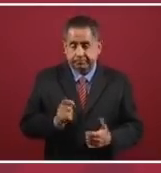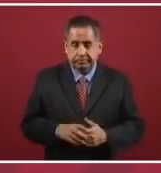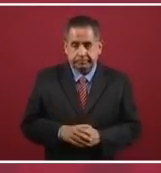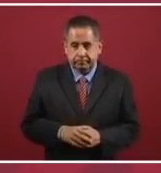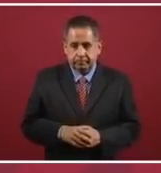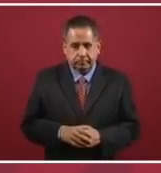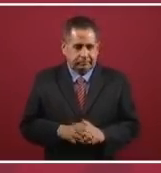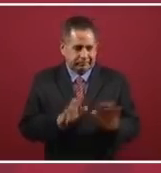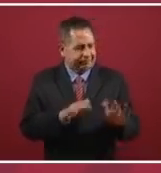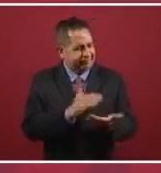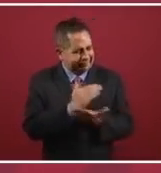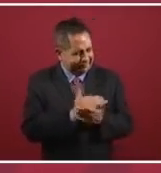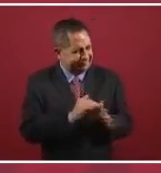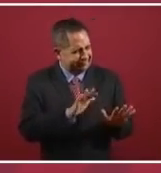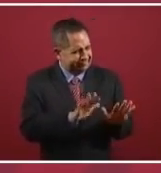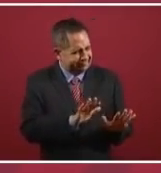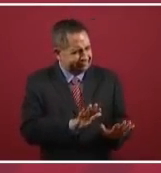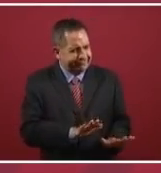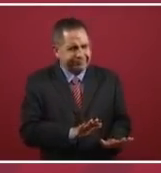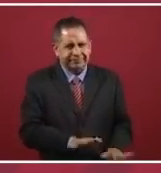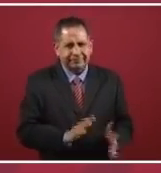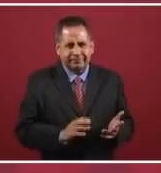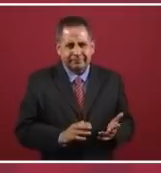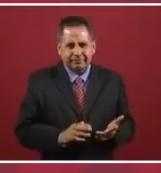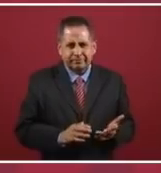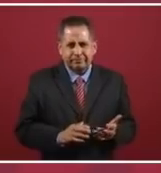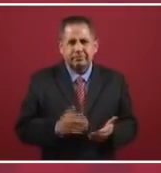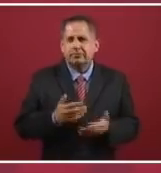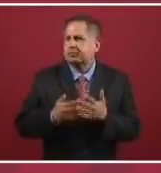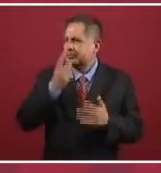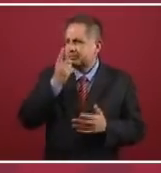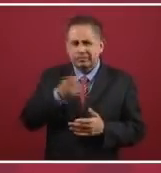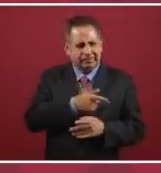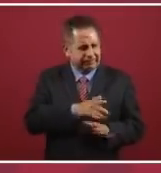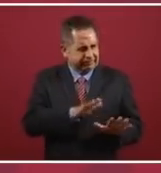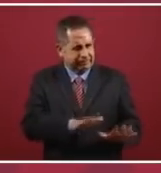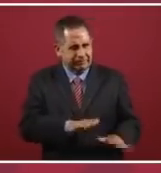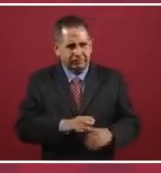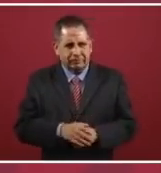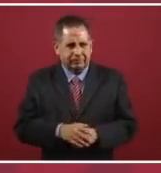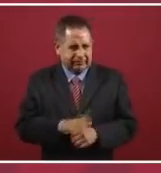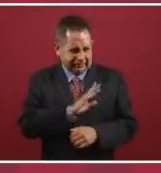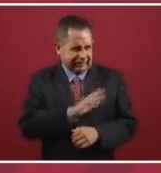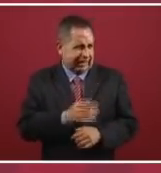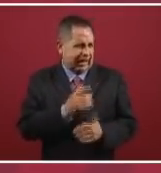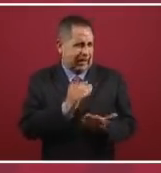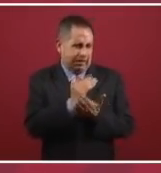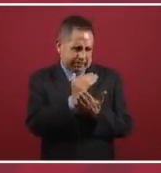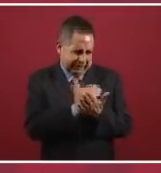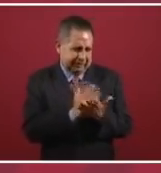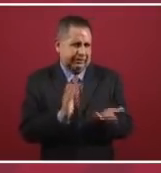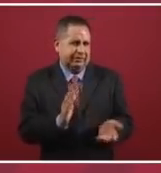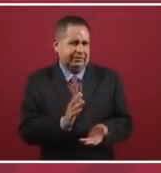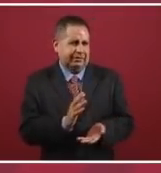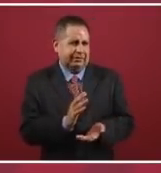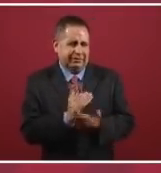le bajen, ¿cómo es que se dice ahora? Una rayita,